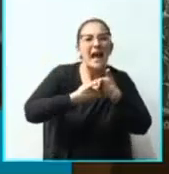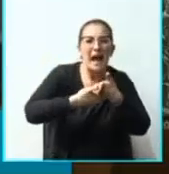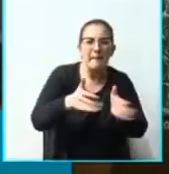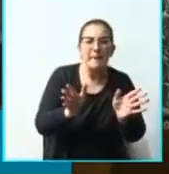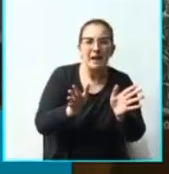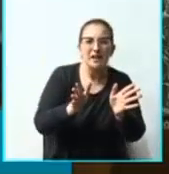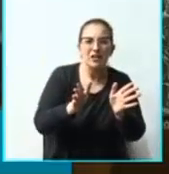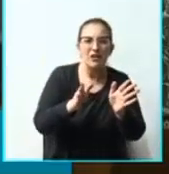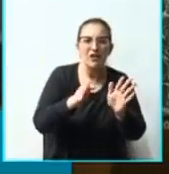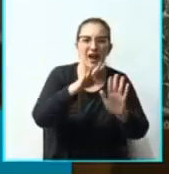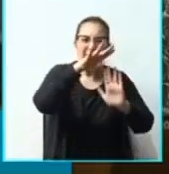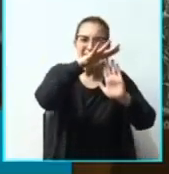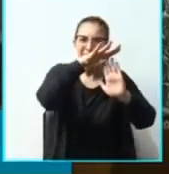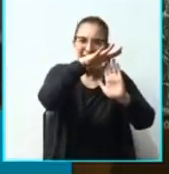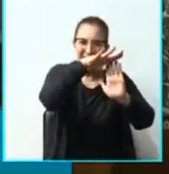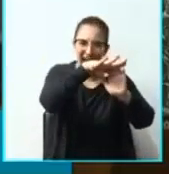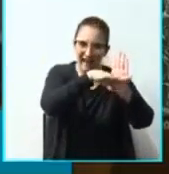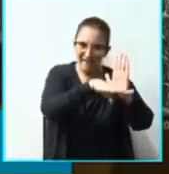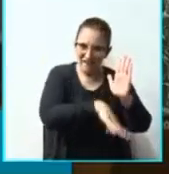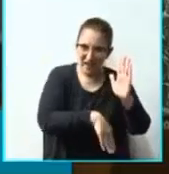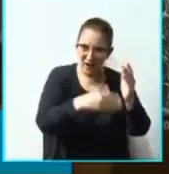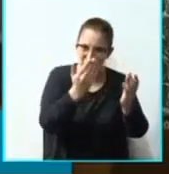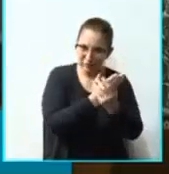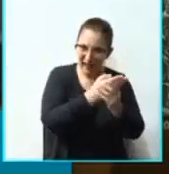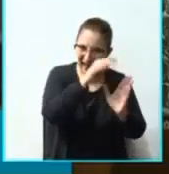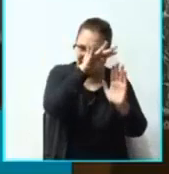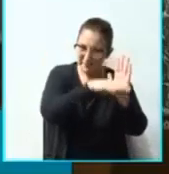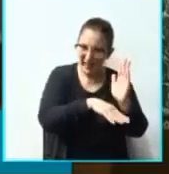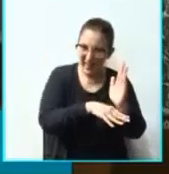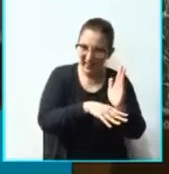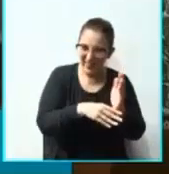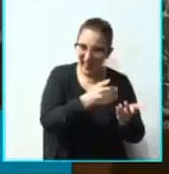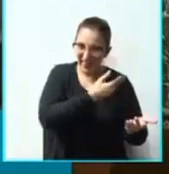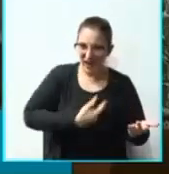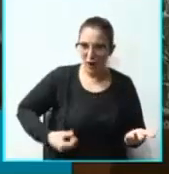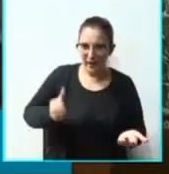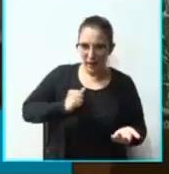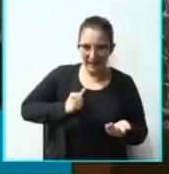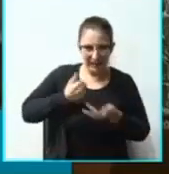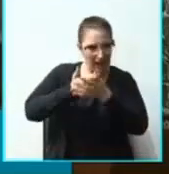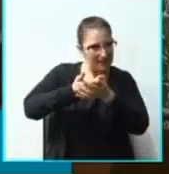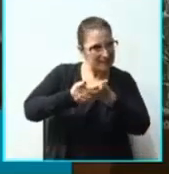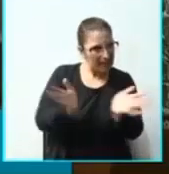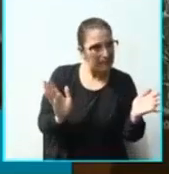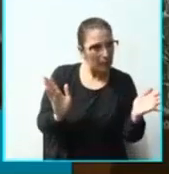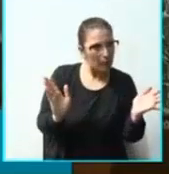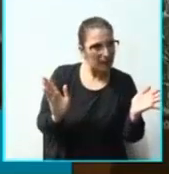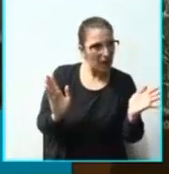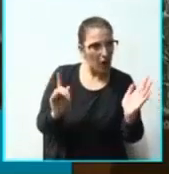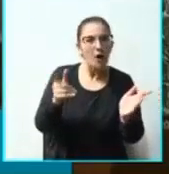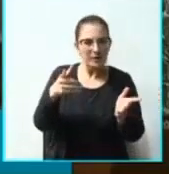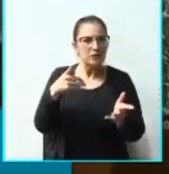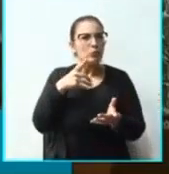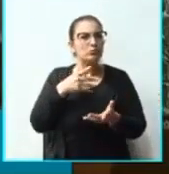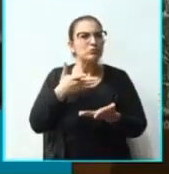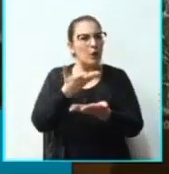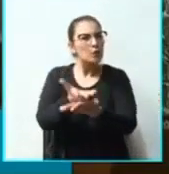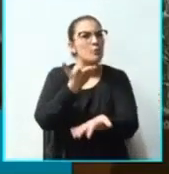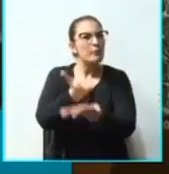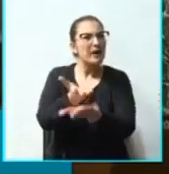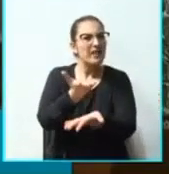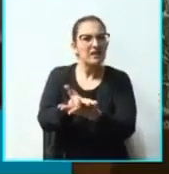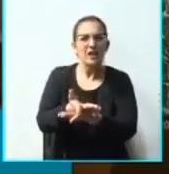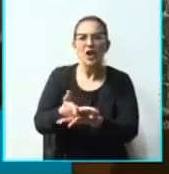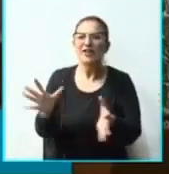e irrestricta de todos los archivos de la dictadura, porque no solo es un reclamo que tiene que ver con conocer el destino